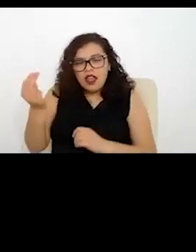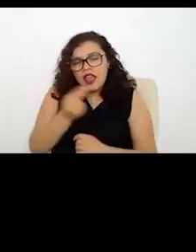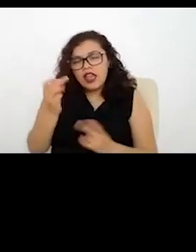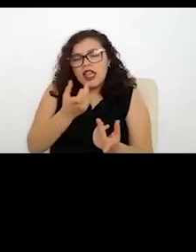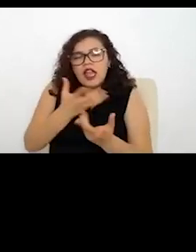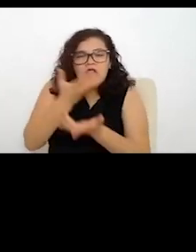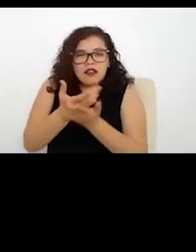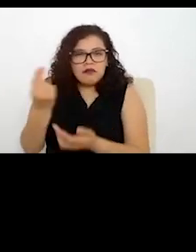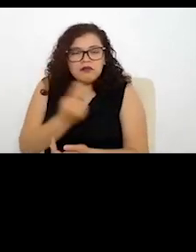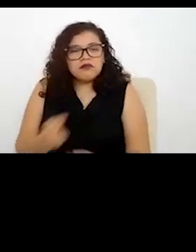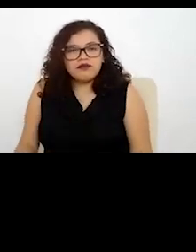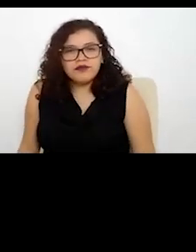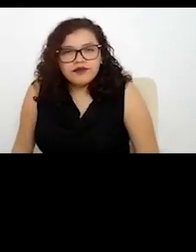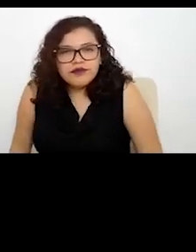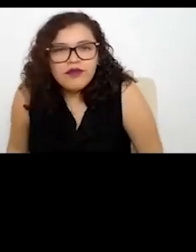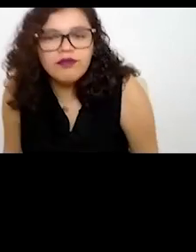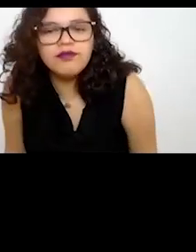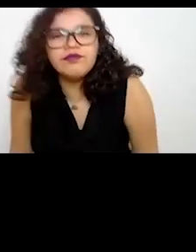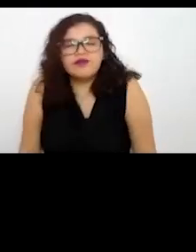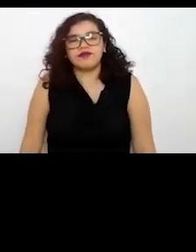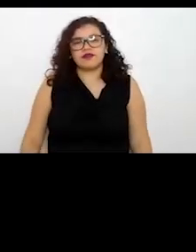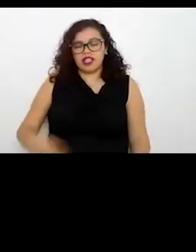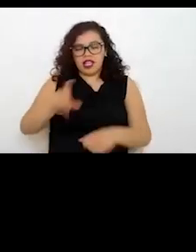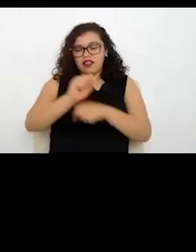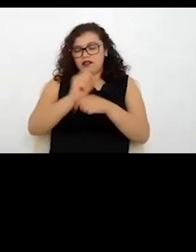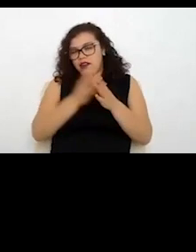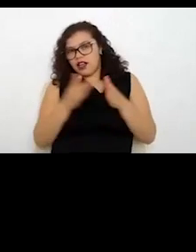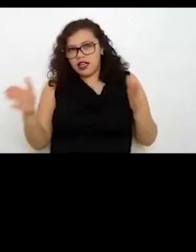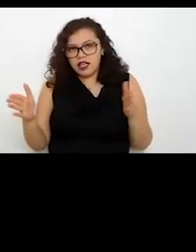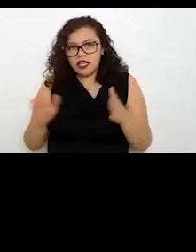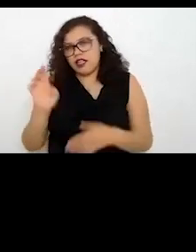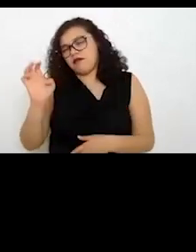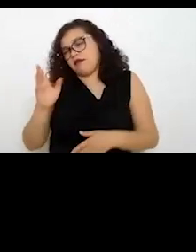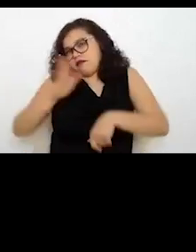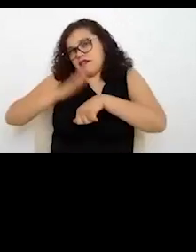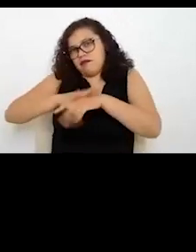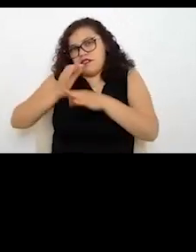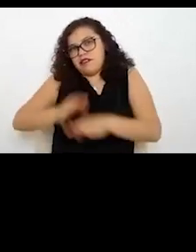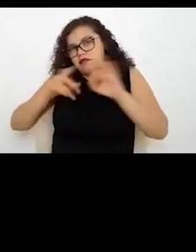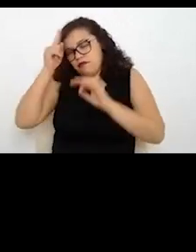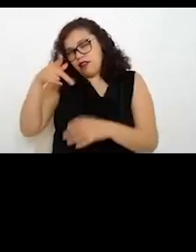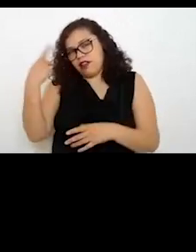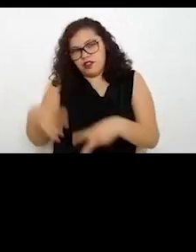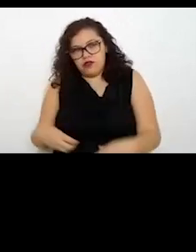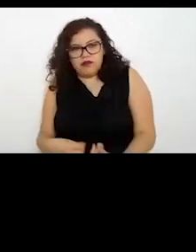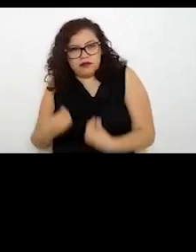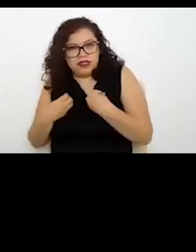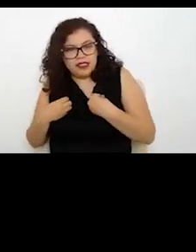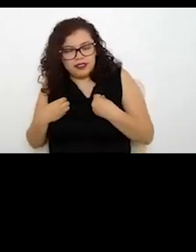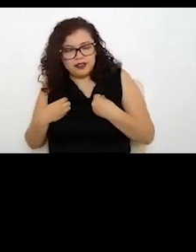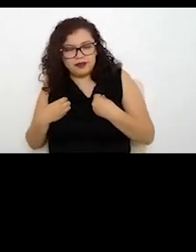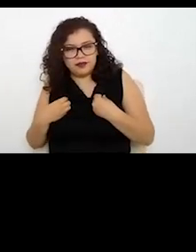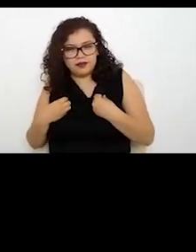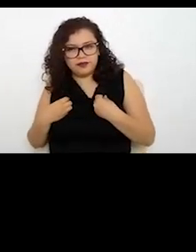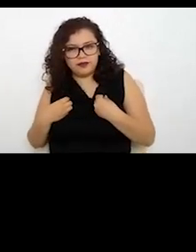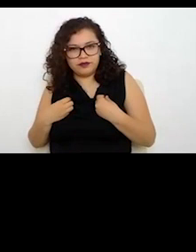descanso, y los primeros meses y semanas que se va a tener con el recién nacido pues son los más importantes para asegurar que no vaya a